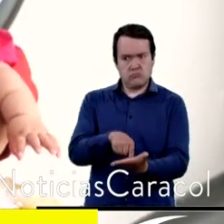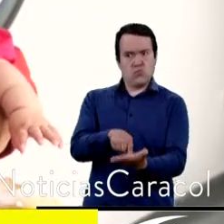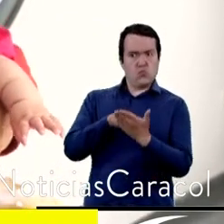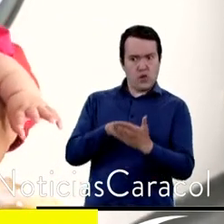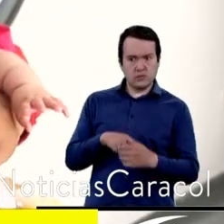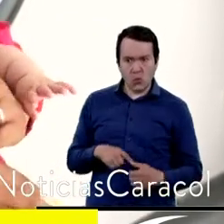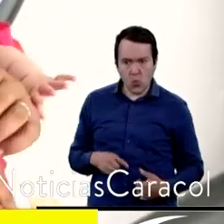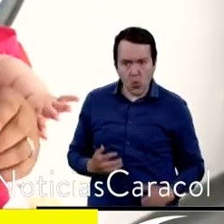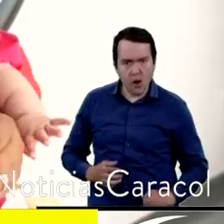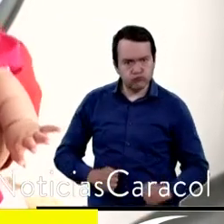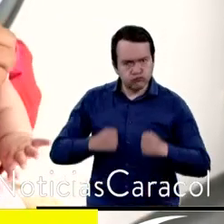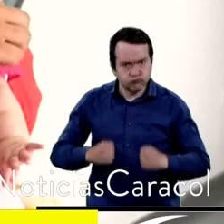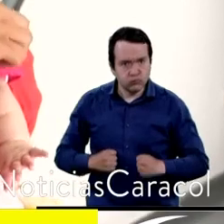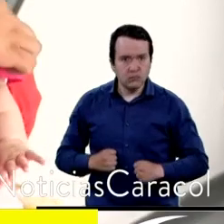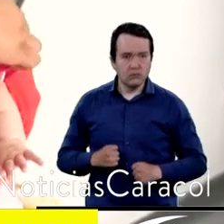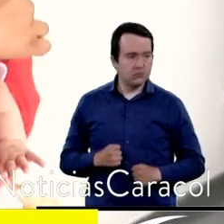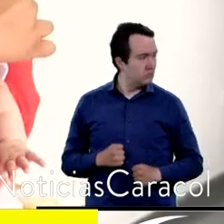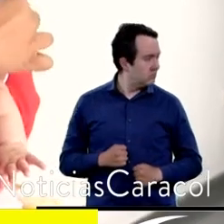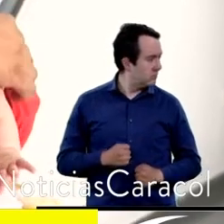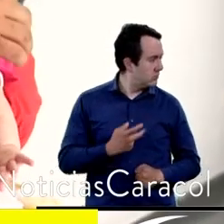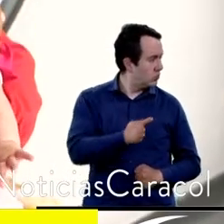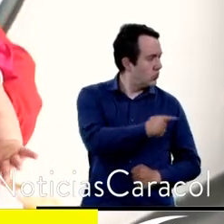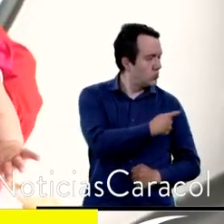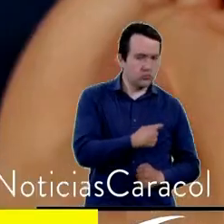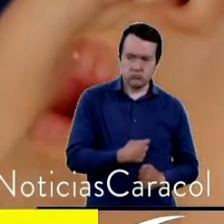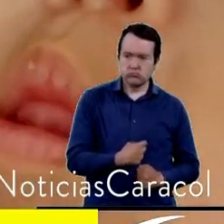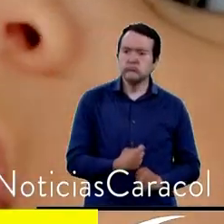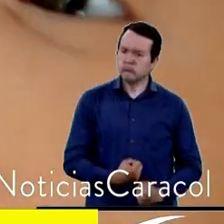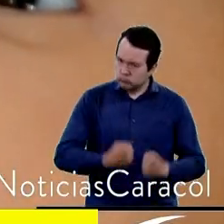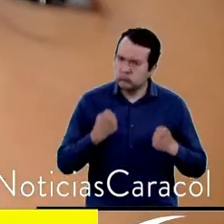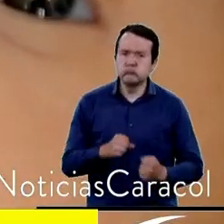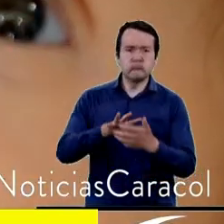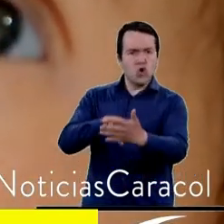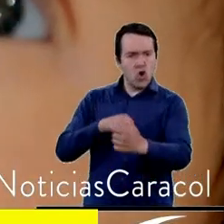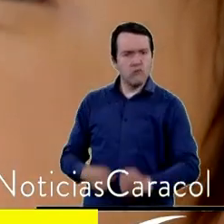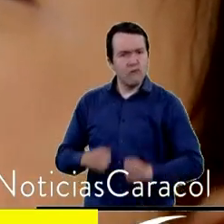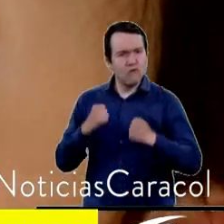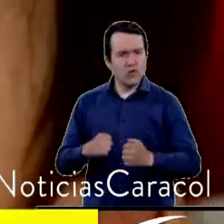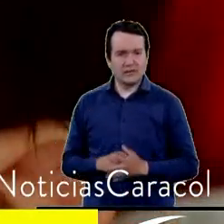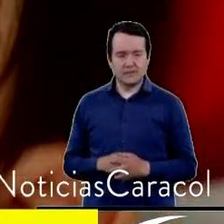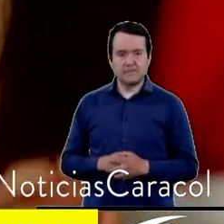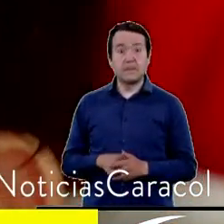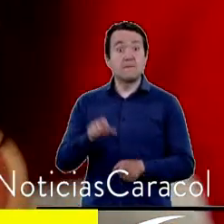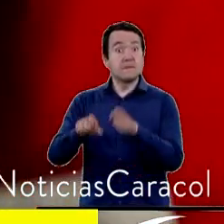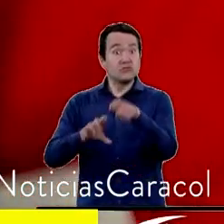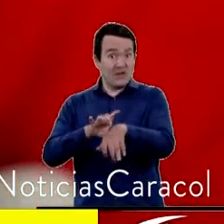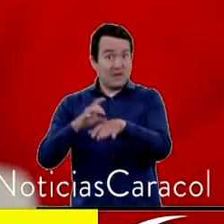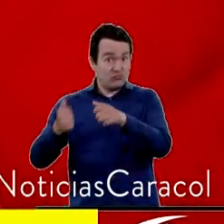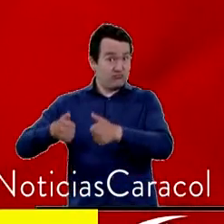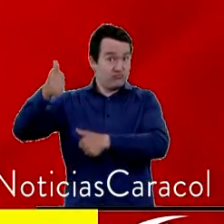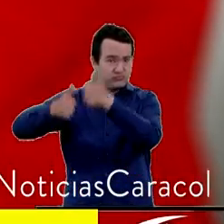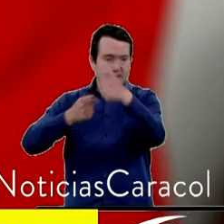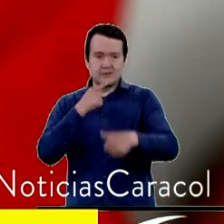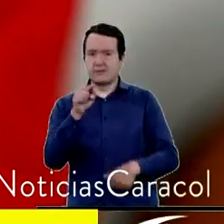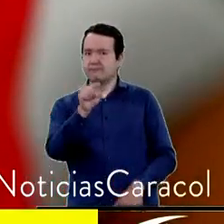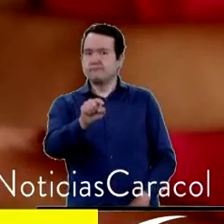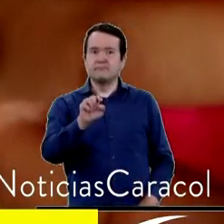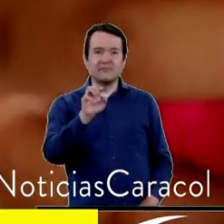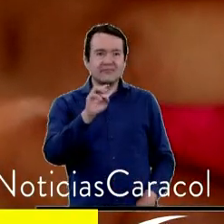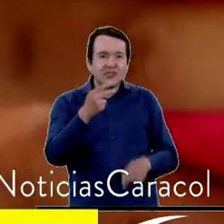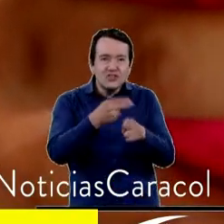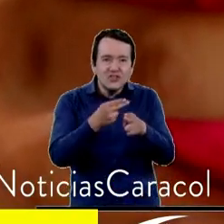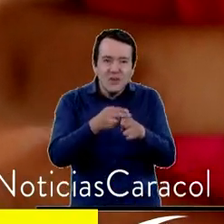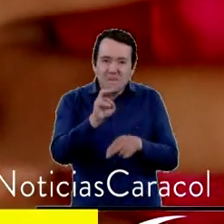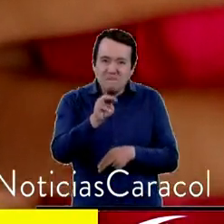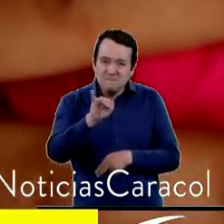dio, porque ella fue la que realmente nos dio la fortaleza para seguir. Los especialistas aseguran que la recuperación de Mía fue exitosa y ahora